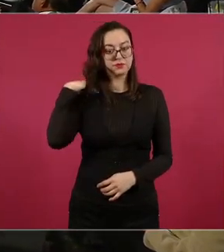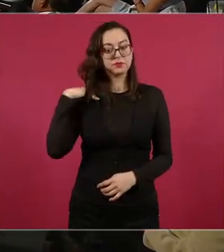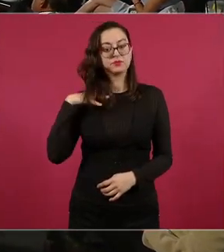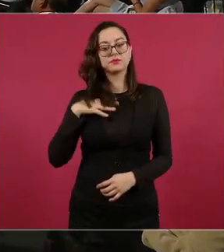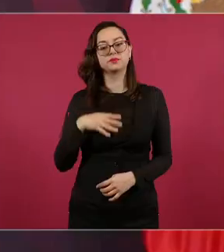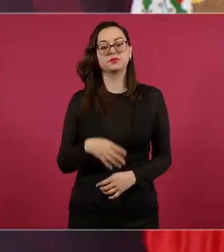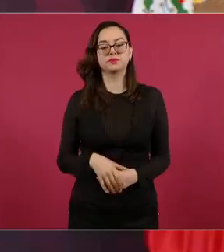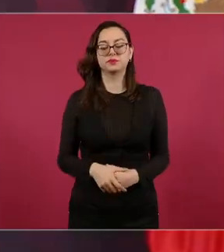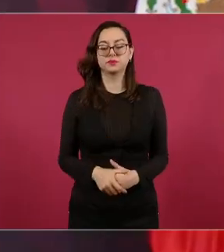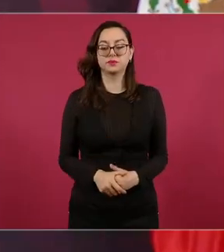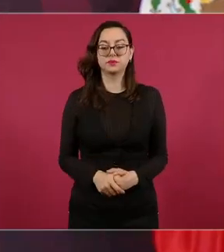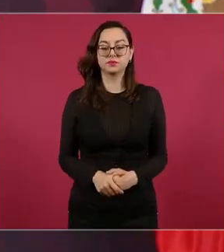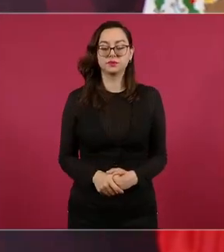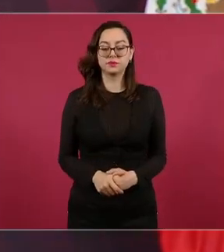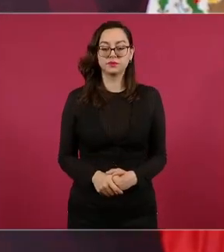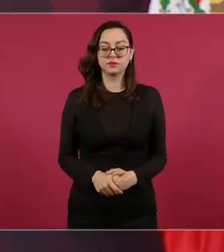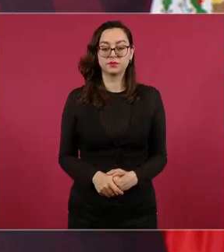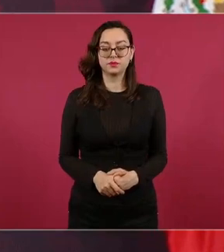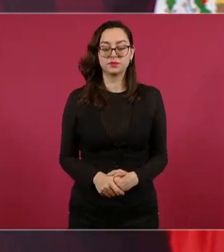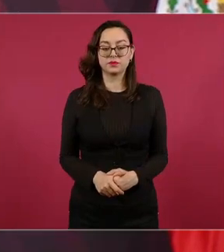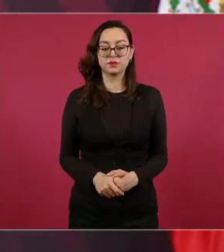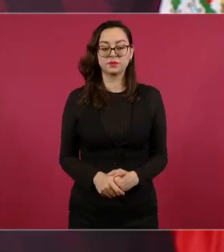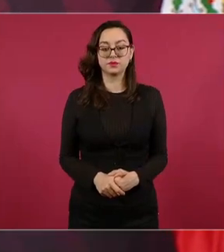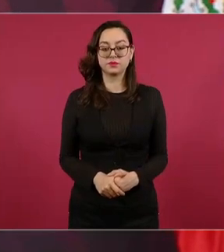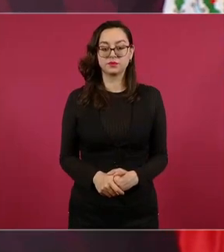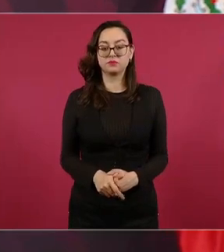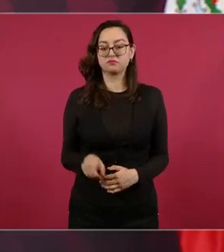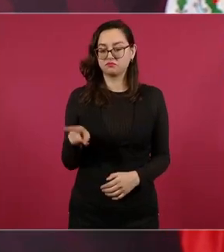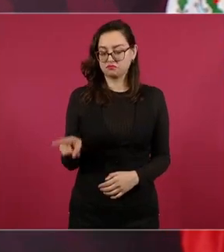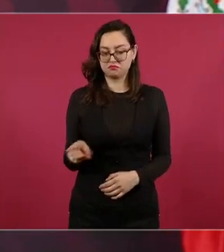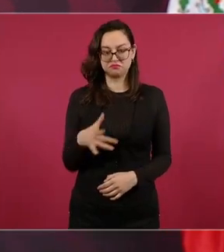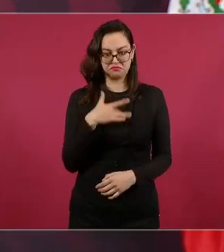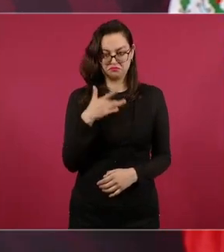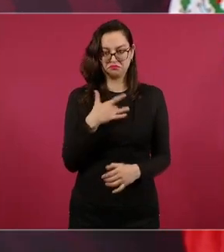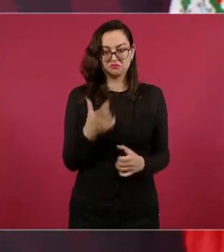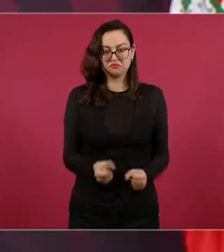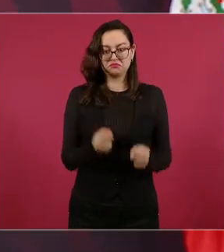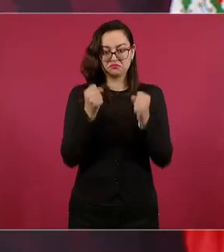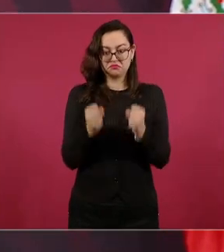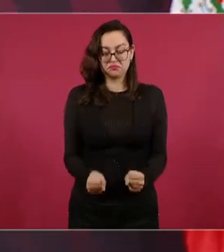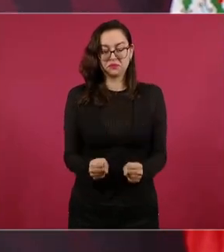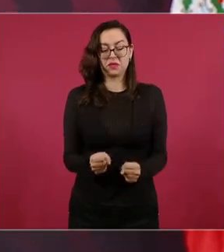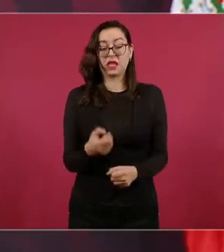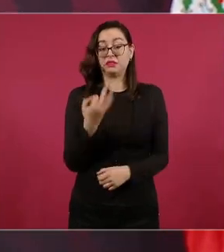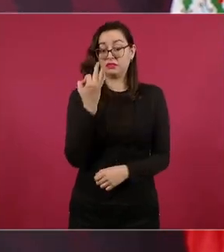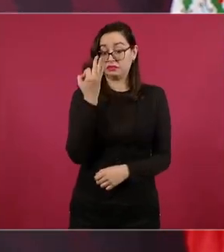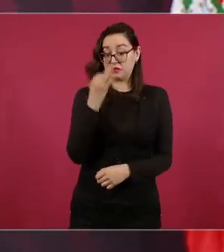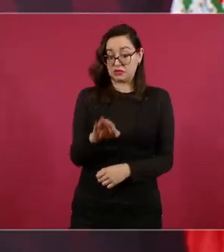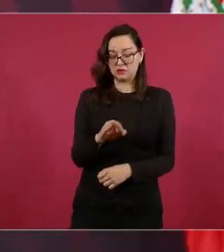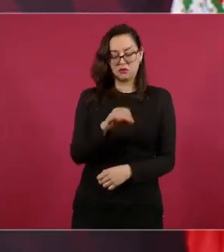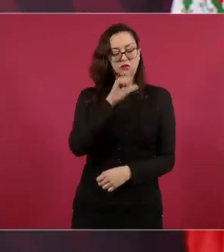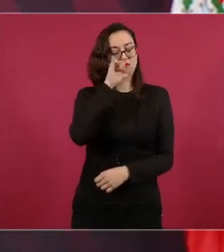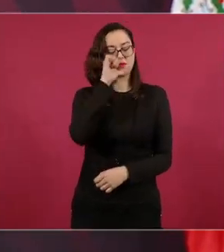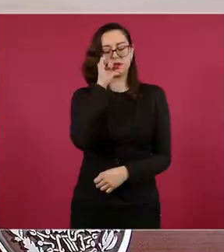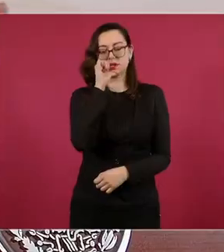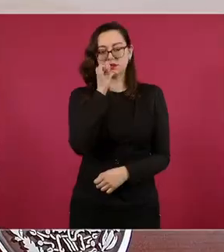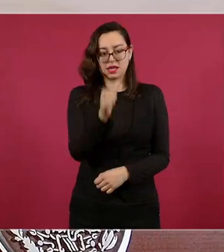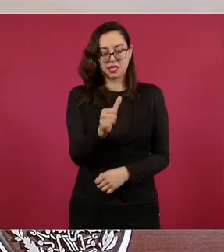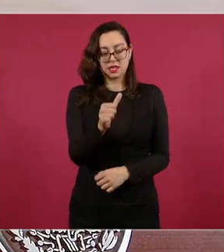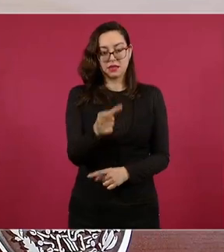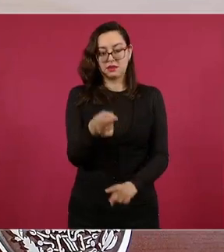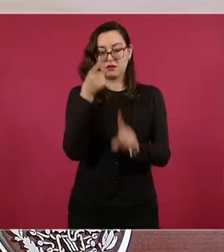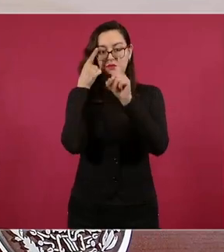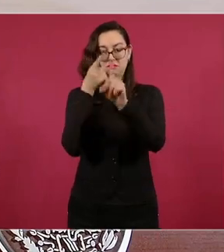que no hubiese traiciones que frustraran el propósito central de